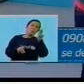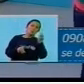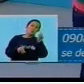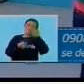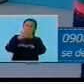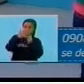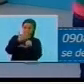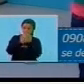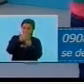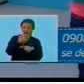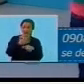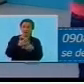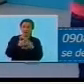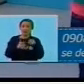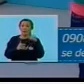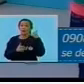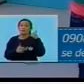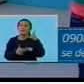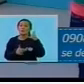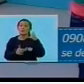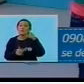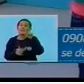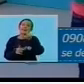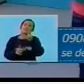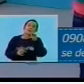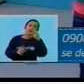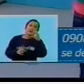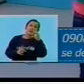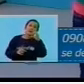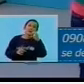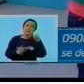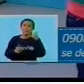Barnoa Carrero. Podés usarla como ringtone, si querés también